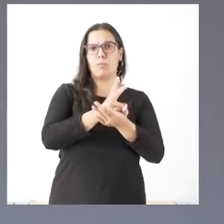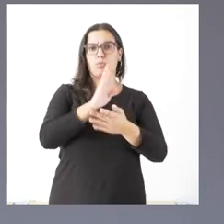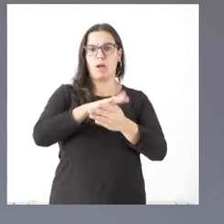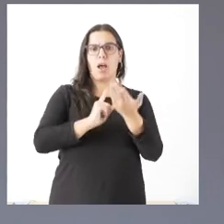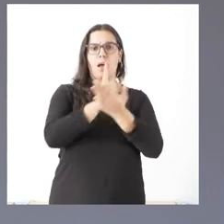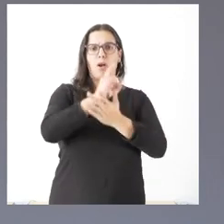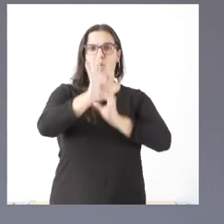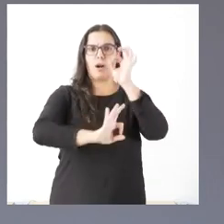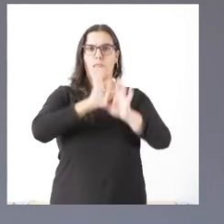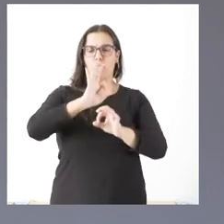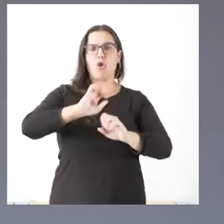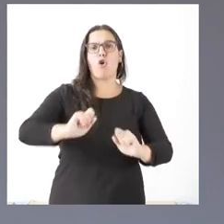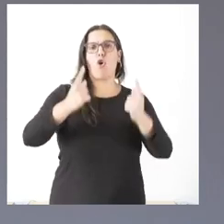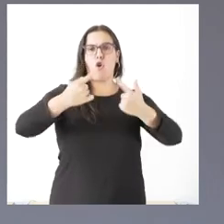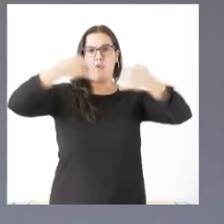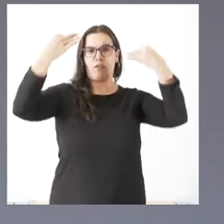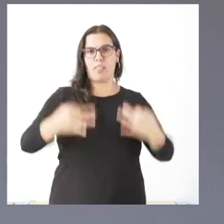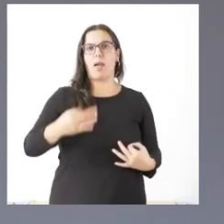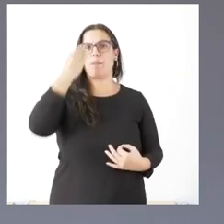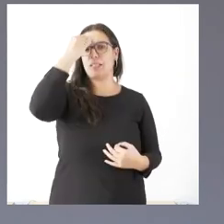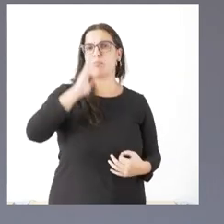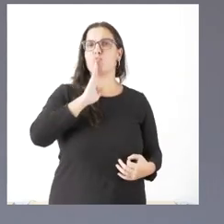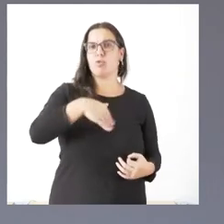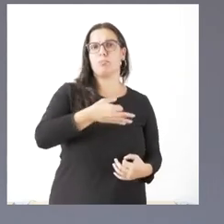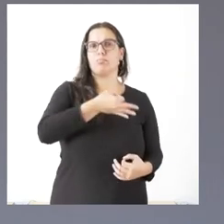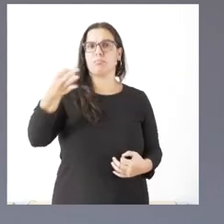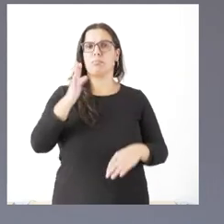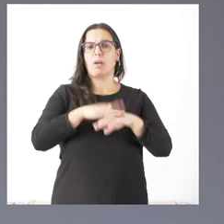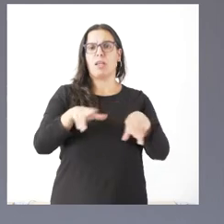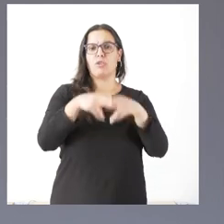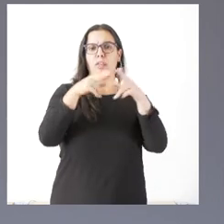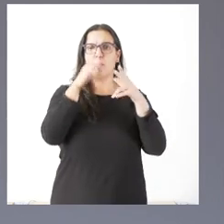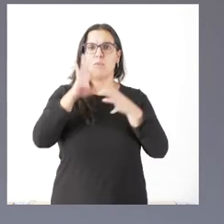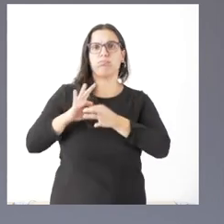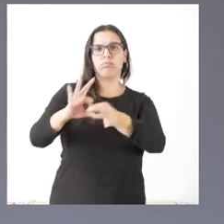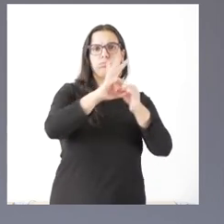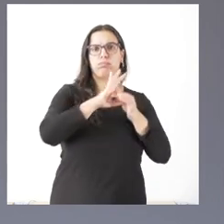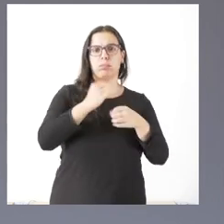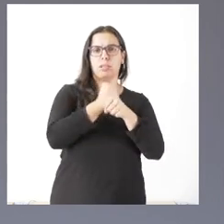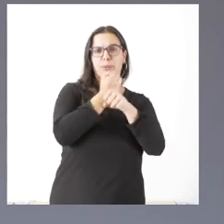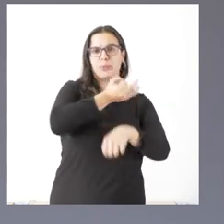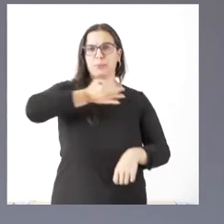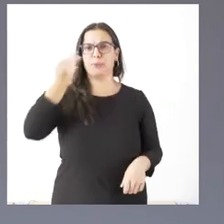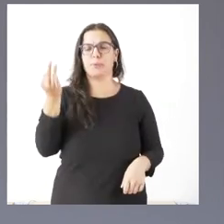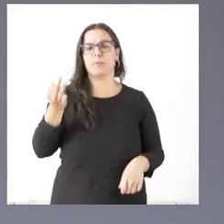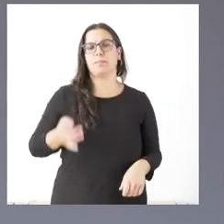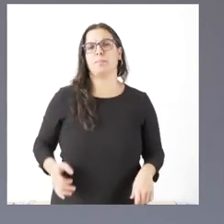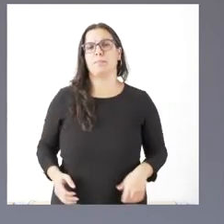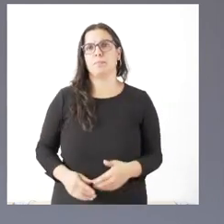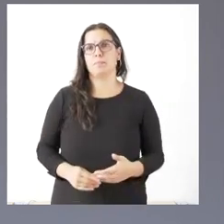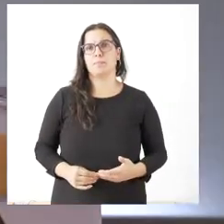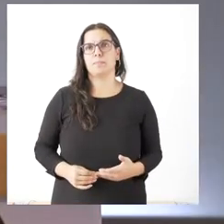que consideramos que es bueno para la sociedad, por esa vertebración, porque va a ser más eficaz, porque va a ser más eficiente.